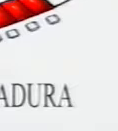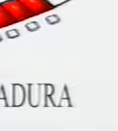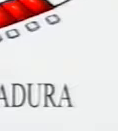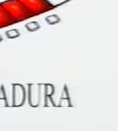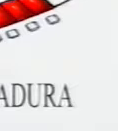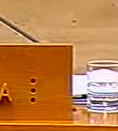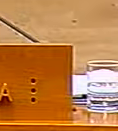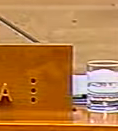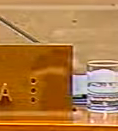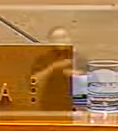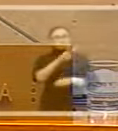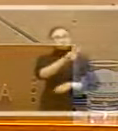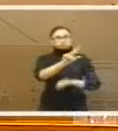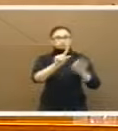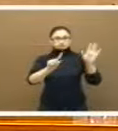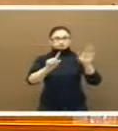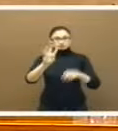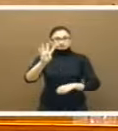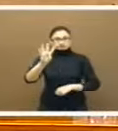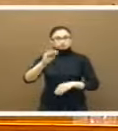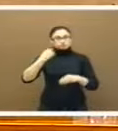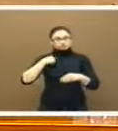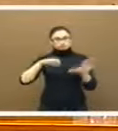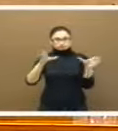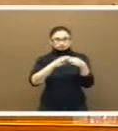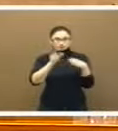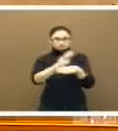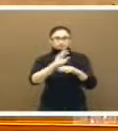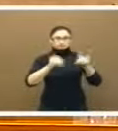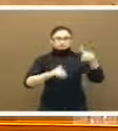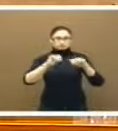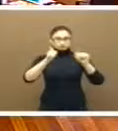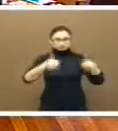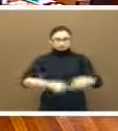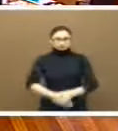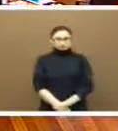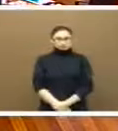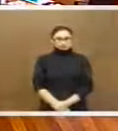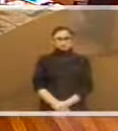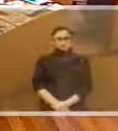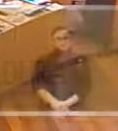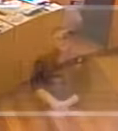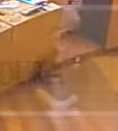enmienda 264 del mismo grupo parlamentario. Entramos en votación.